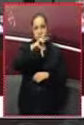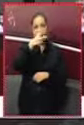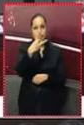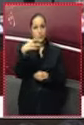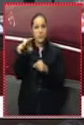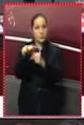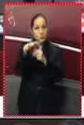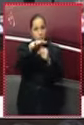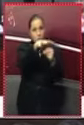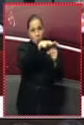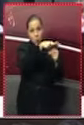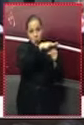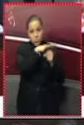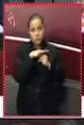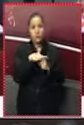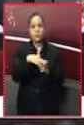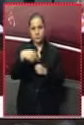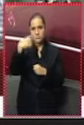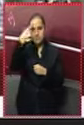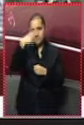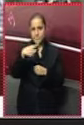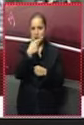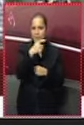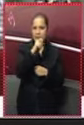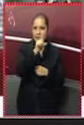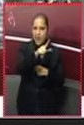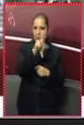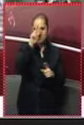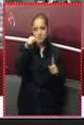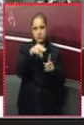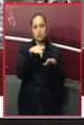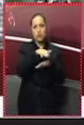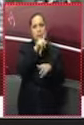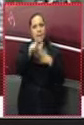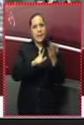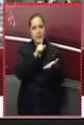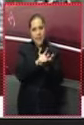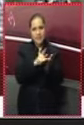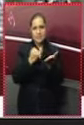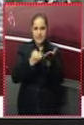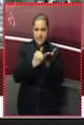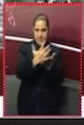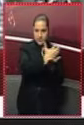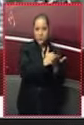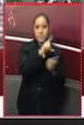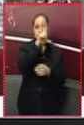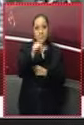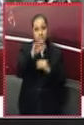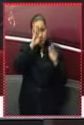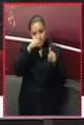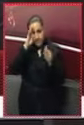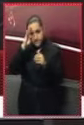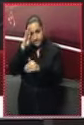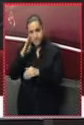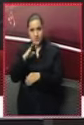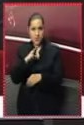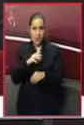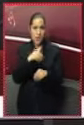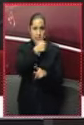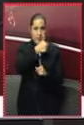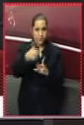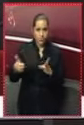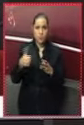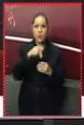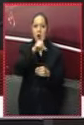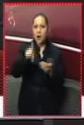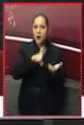votos, pues en lo general, la Ley de Ingresos. Ya durante el debate en lo particular, se aprobó ahí una modificación al artículo 23 de la Ley